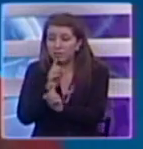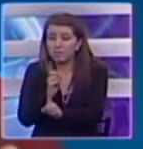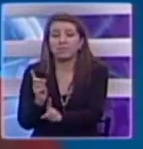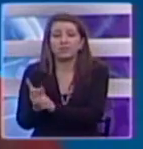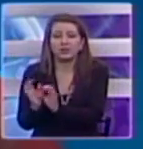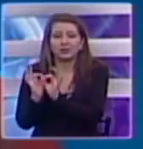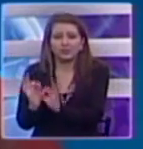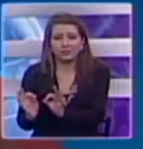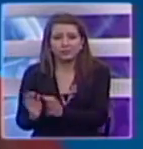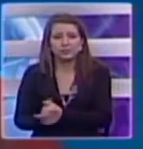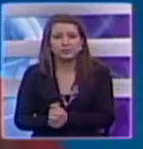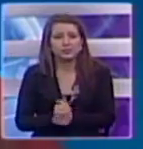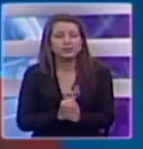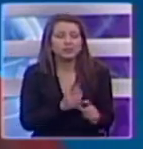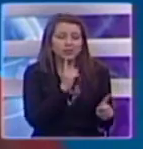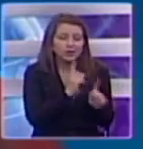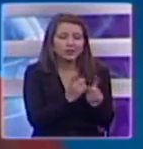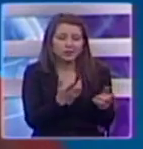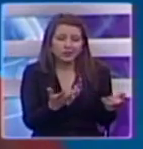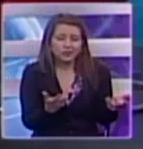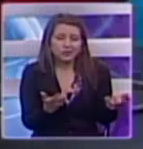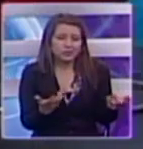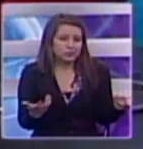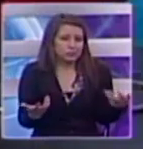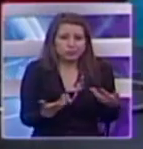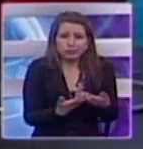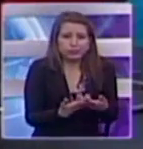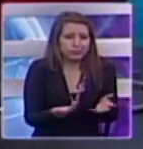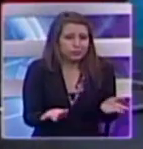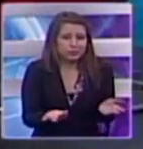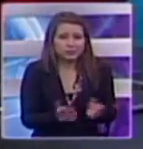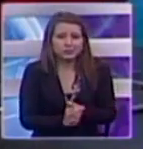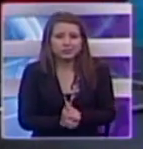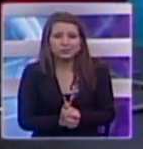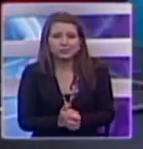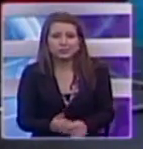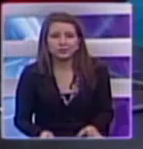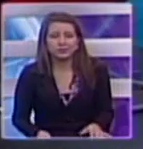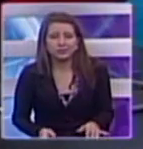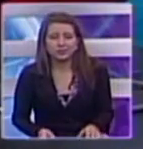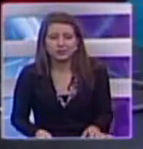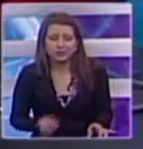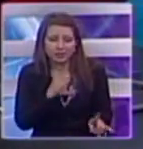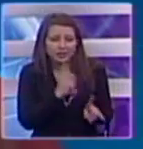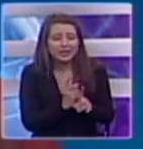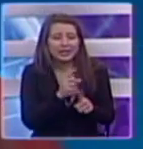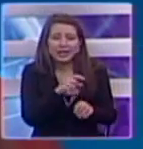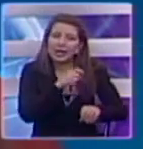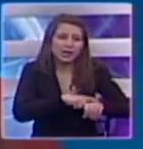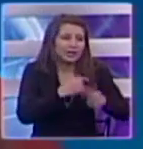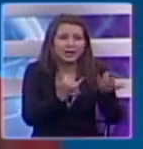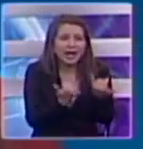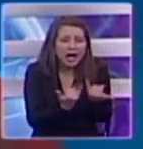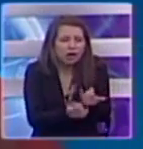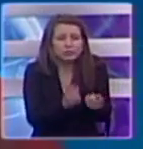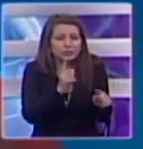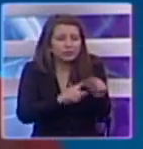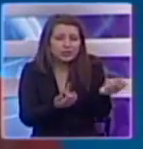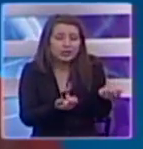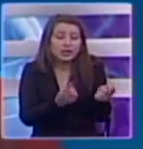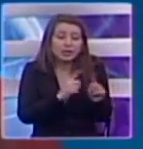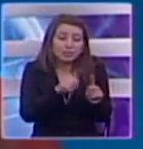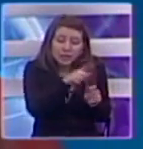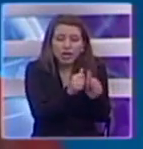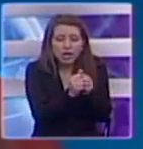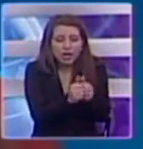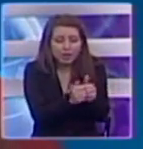se juntaron variables en este momento. No es la condición ni los momentos. Es el momento el que no es el adecuado, pero el concepto, la herramienta